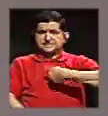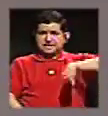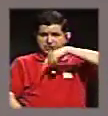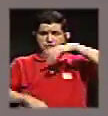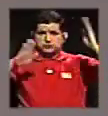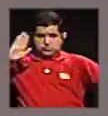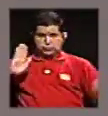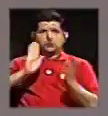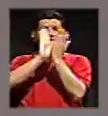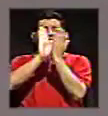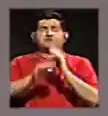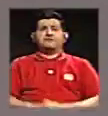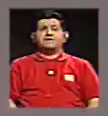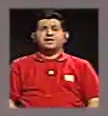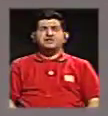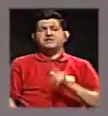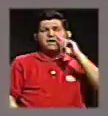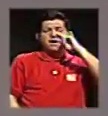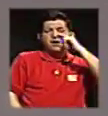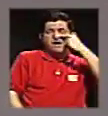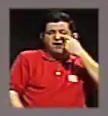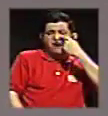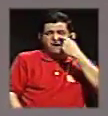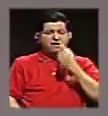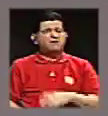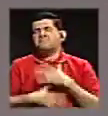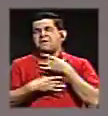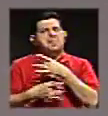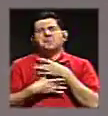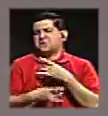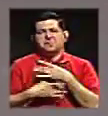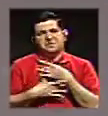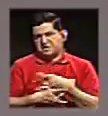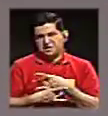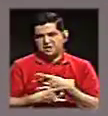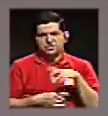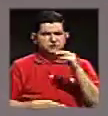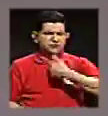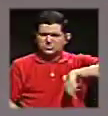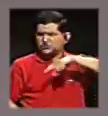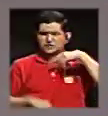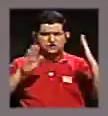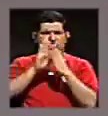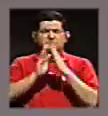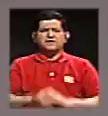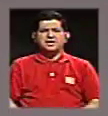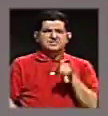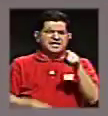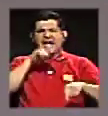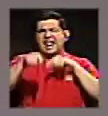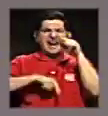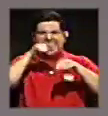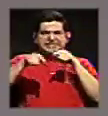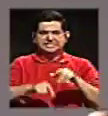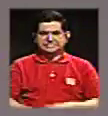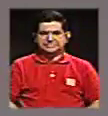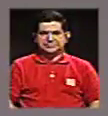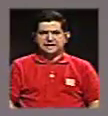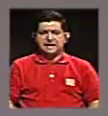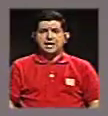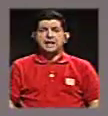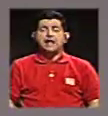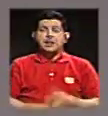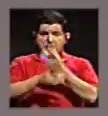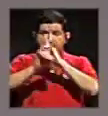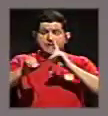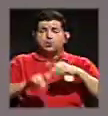frente a tedio o a indiferencia eh No cuando estamos frente a malestar o crítica las democracias